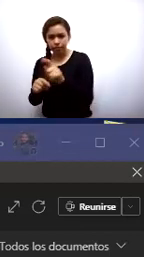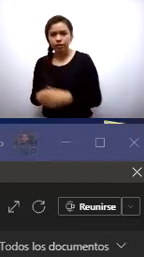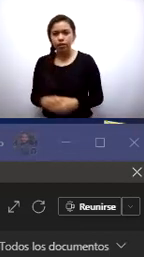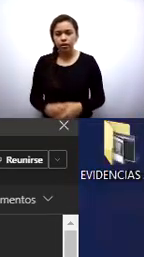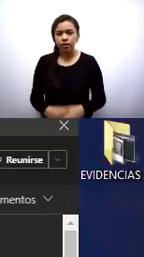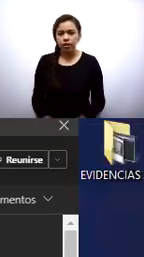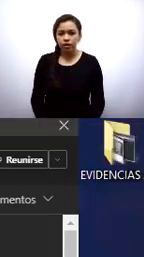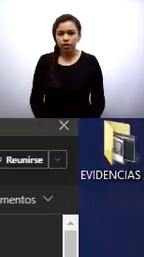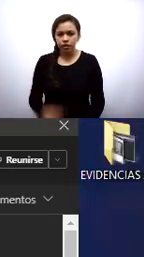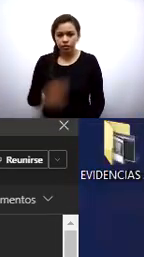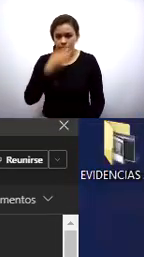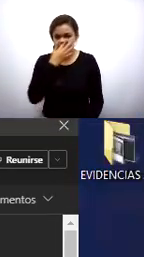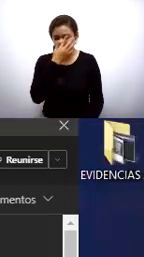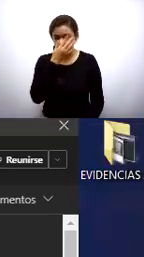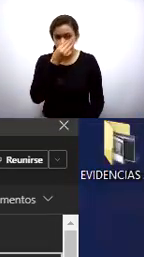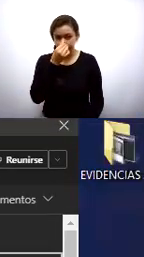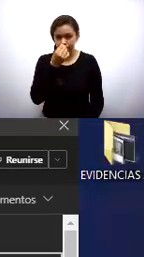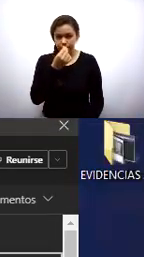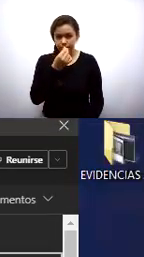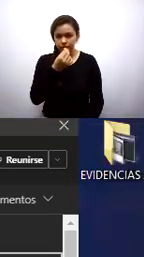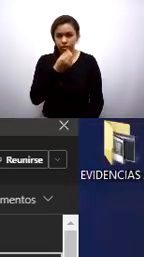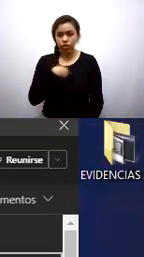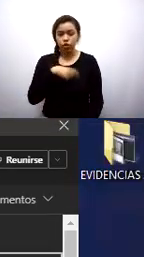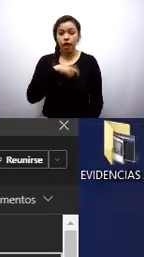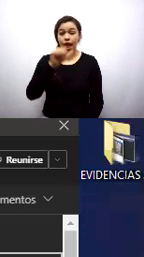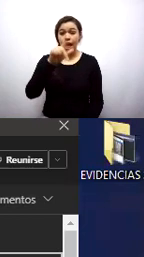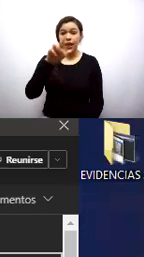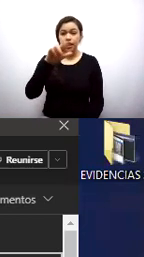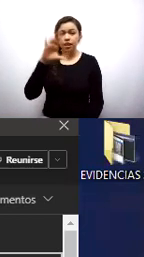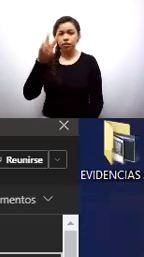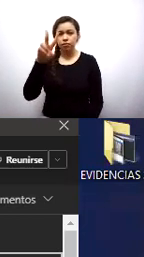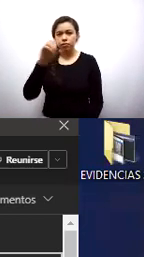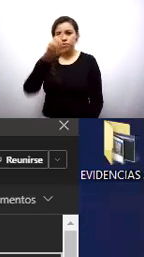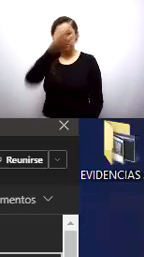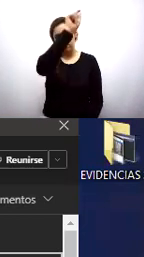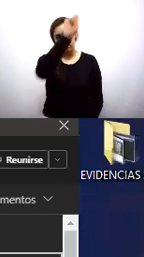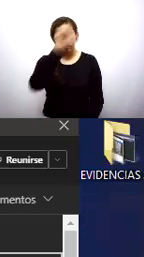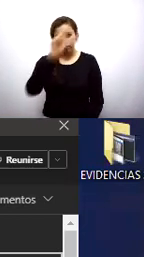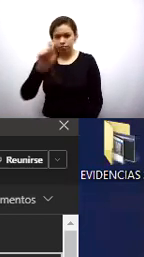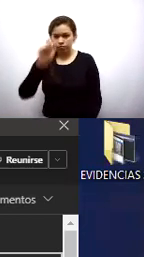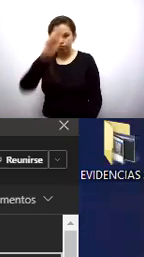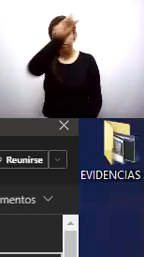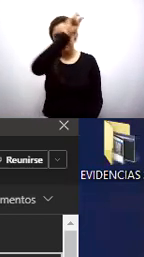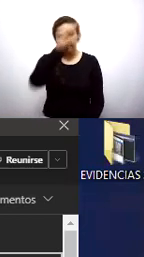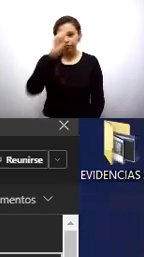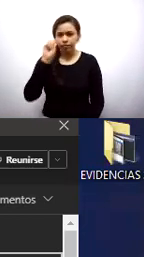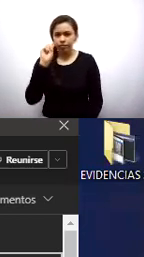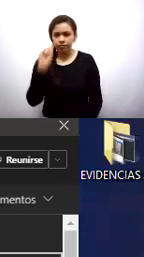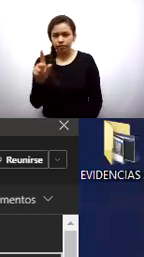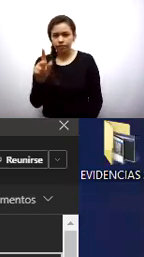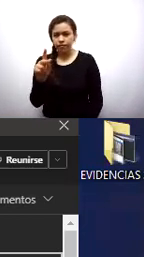Si me dejara arrastrar, bueno, vamos a arrastrar el archivo y automáticamente lo va a cargar en lo que es el almacenamiento